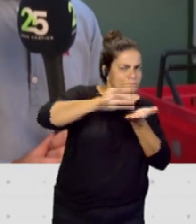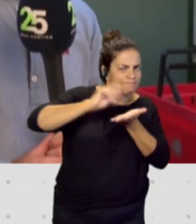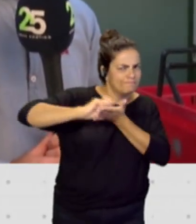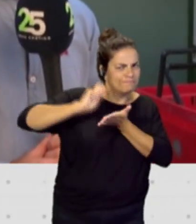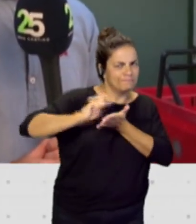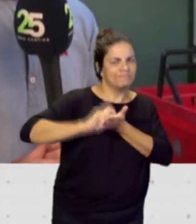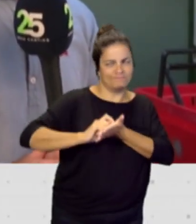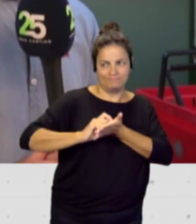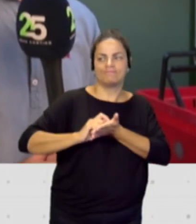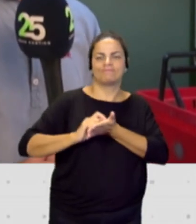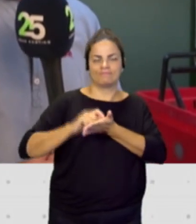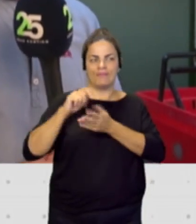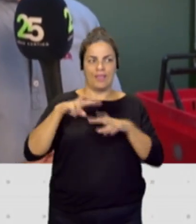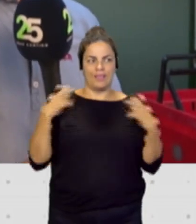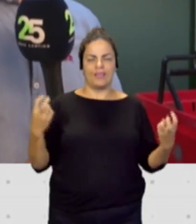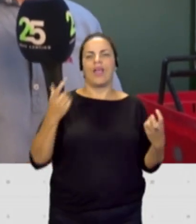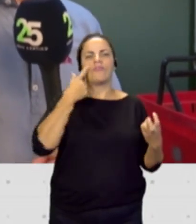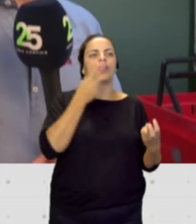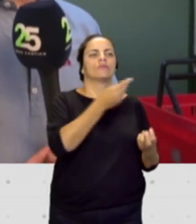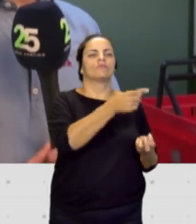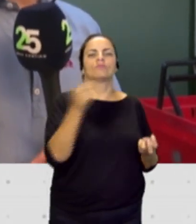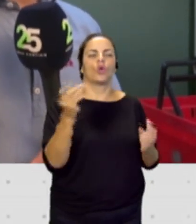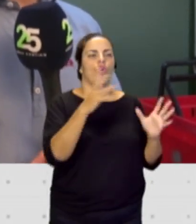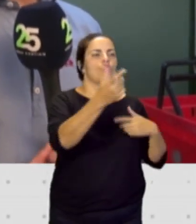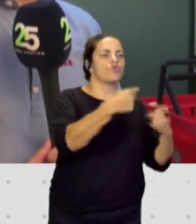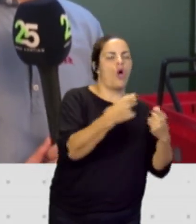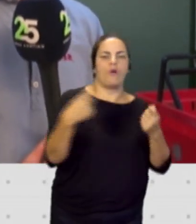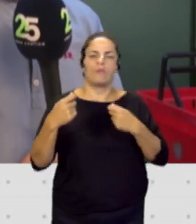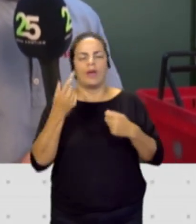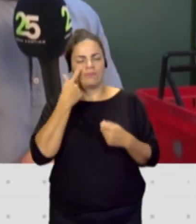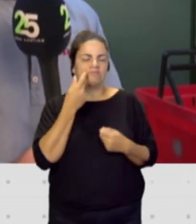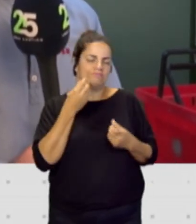tomando muy buena nota en la mesa de esa compra que han hecho tanto en la gomera como en